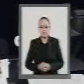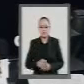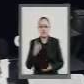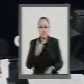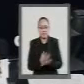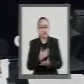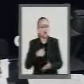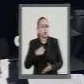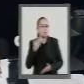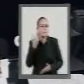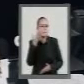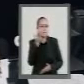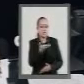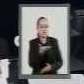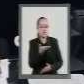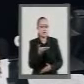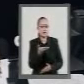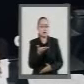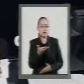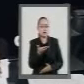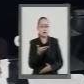solicitarle